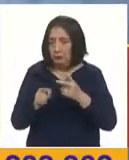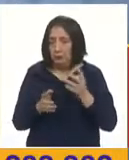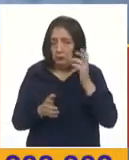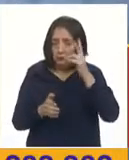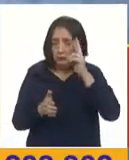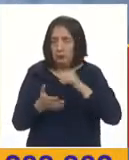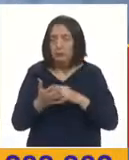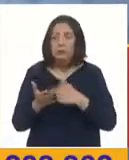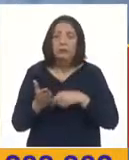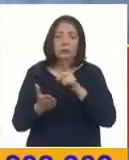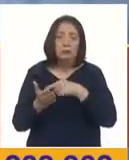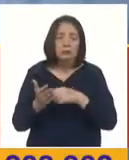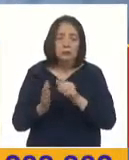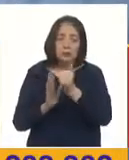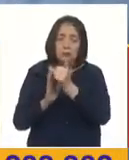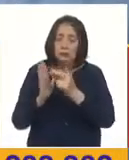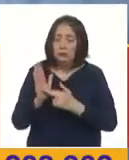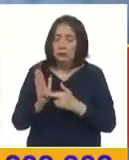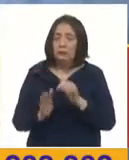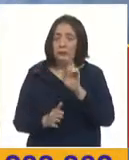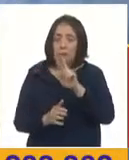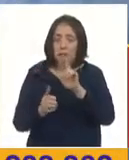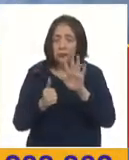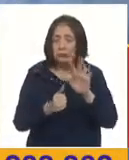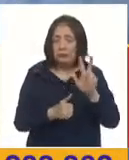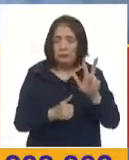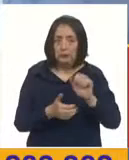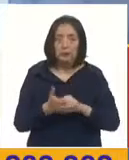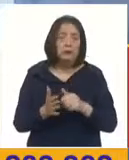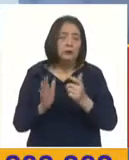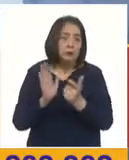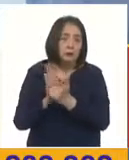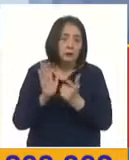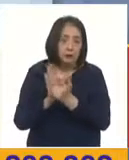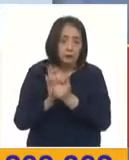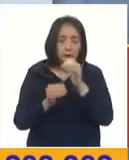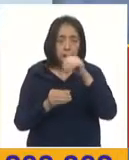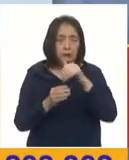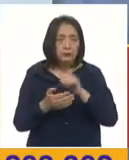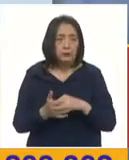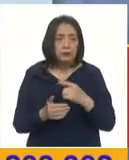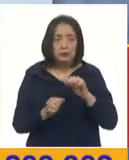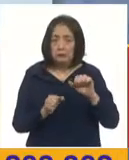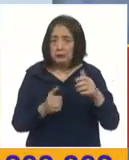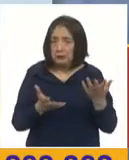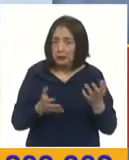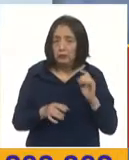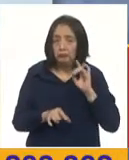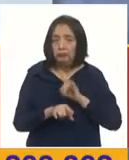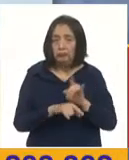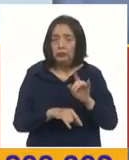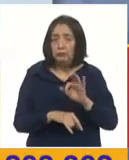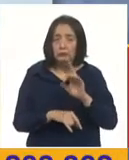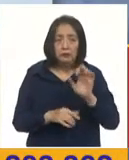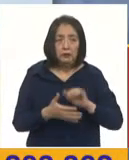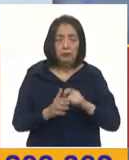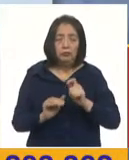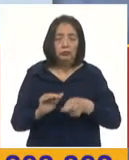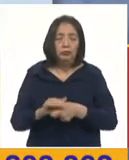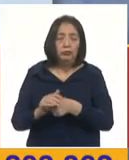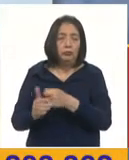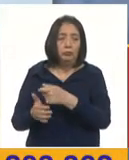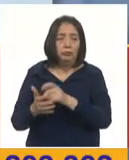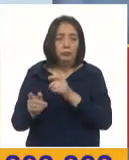establecidas en el artículo 363 de la ley orgánica de elecciones la existencia de fraude cohecho soborno